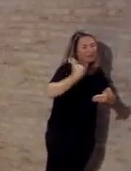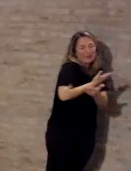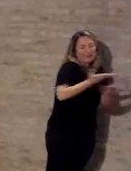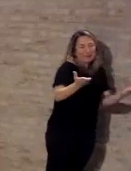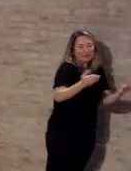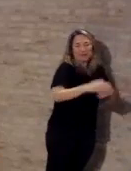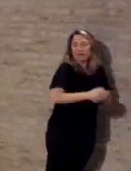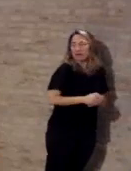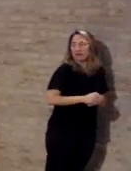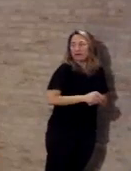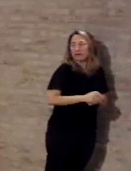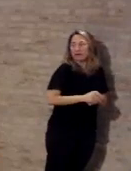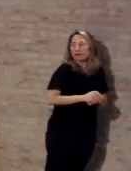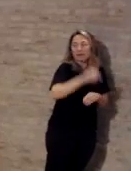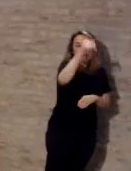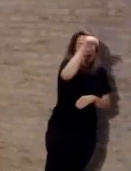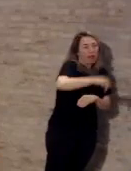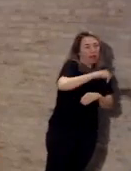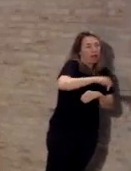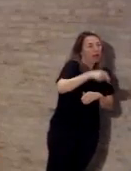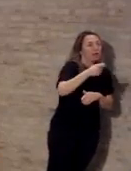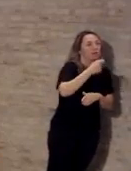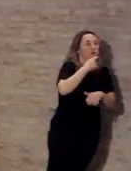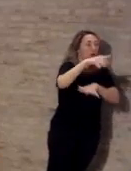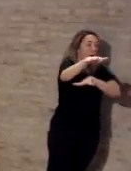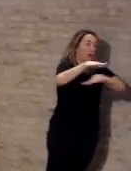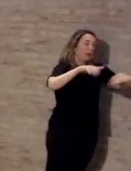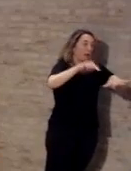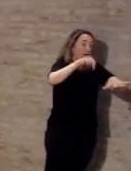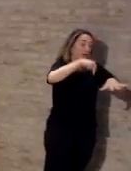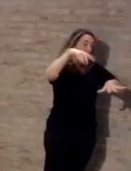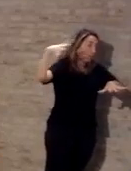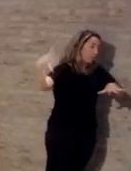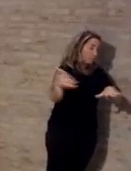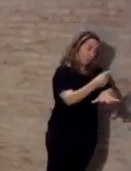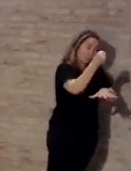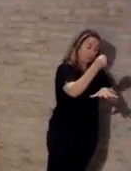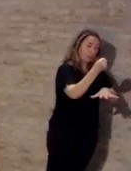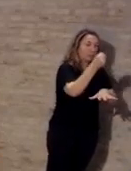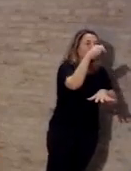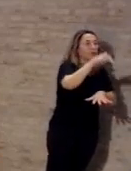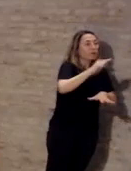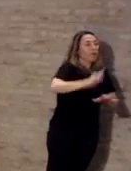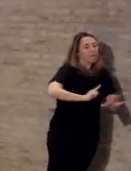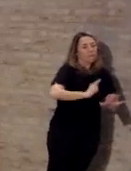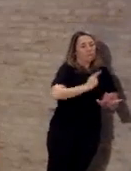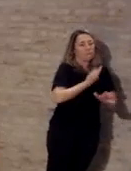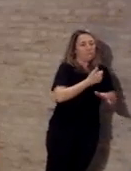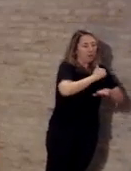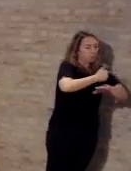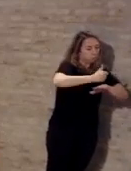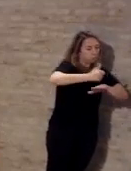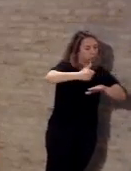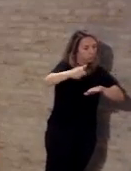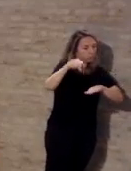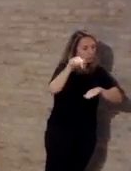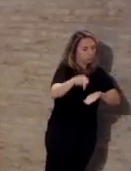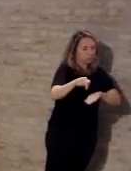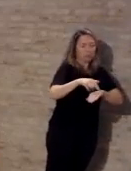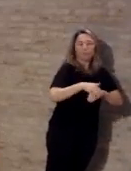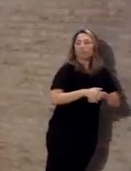discapacidad yo lo que está sucediendo hoy lo tomo como una enorme conquista y me enorgullece mucho esta